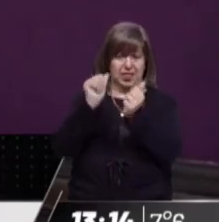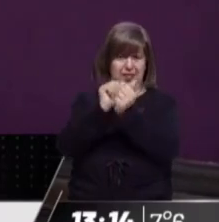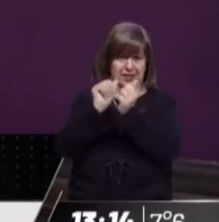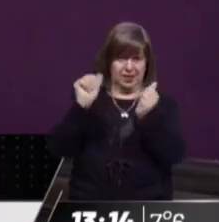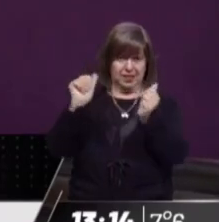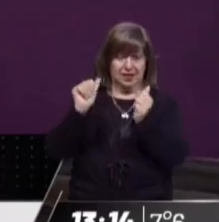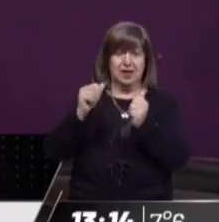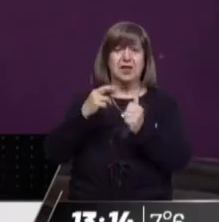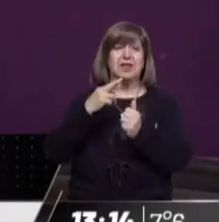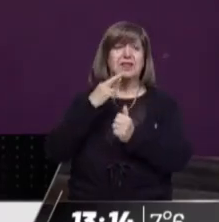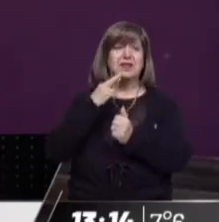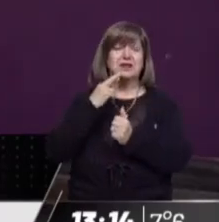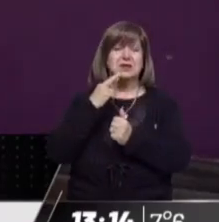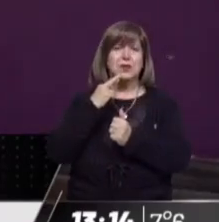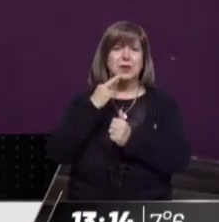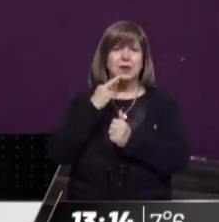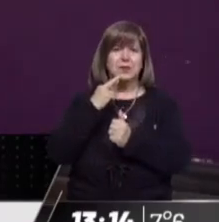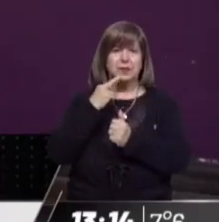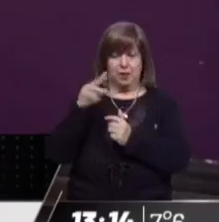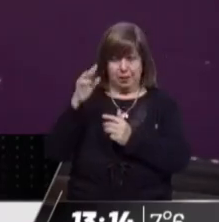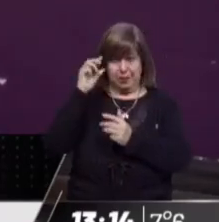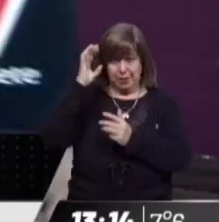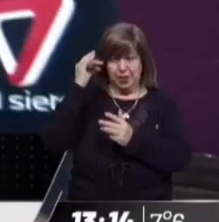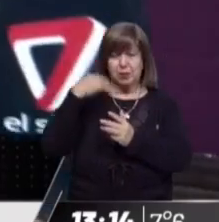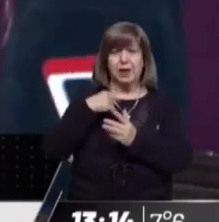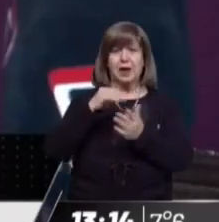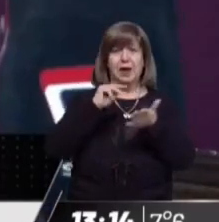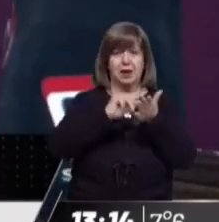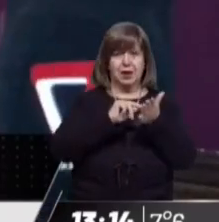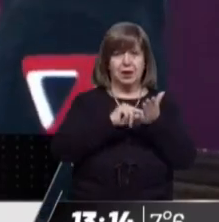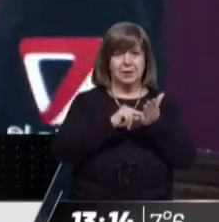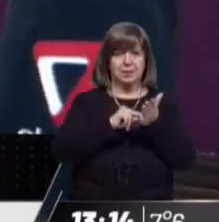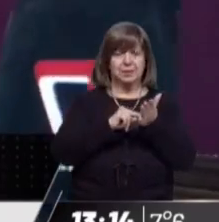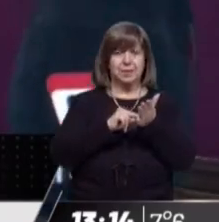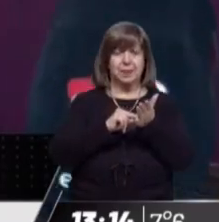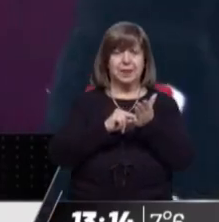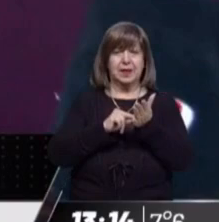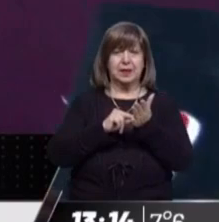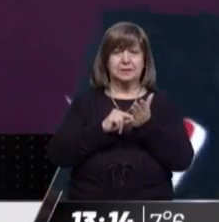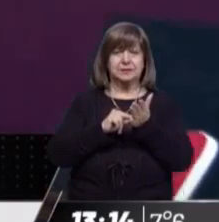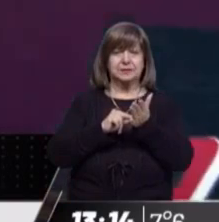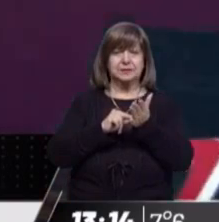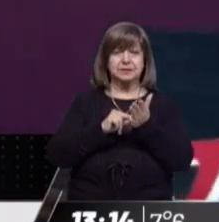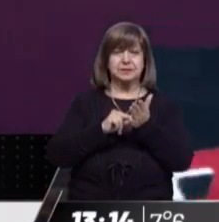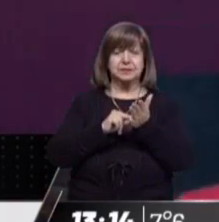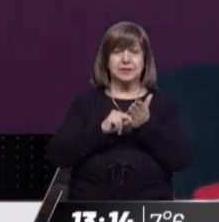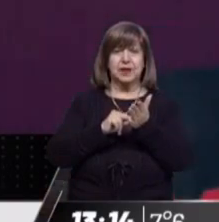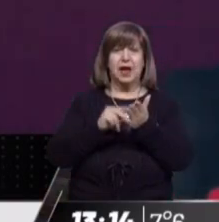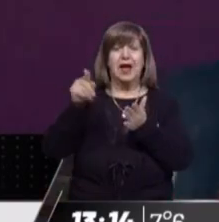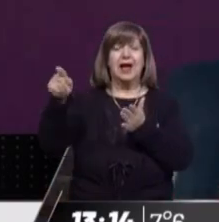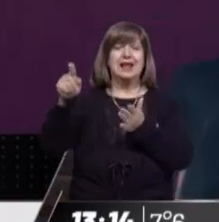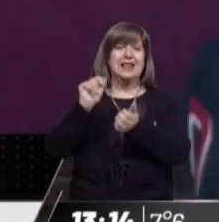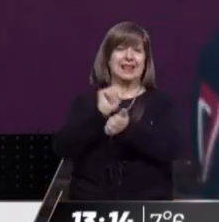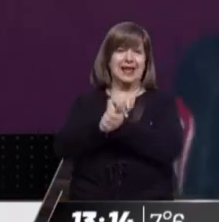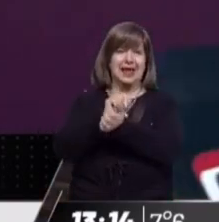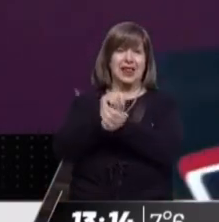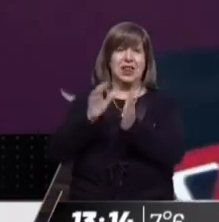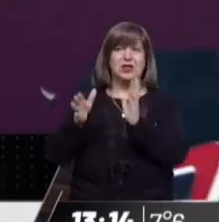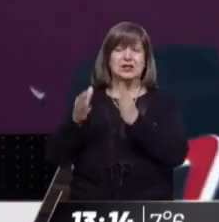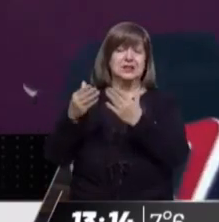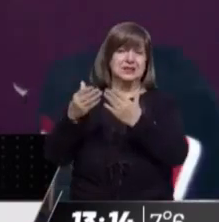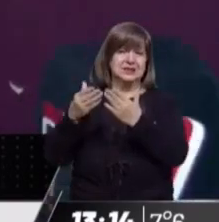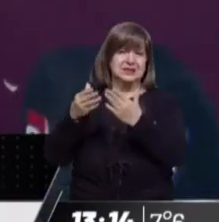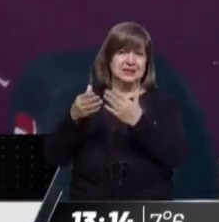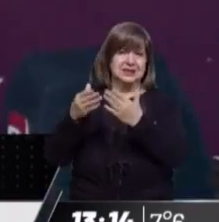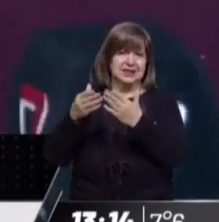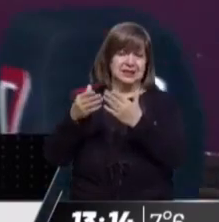el 19 permitirme por favor para no hace falta que me digas el año nada más y quería saber si él ha seguido